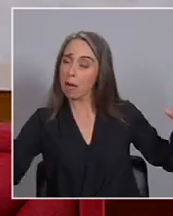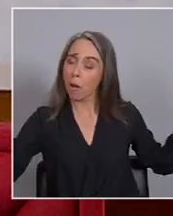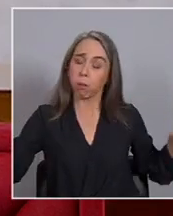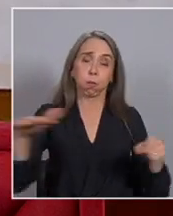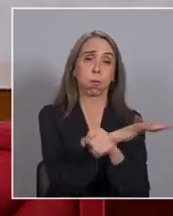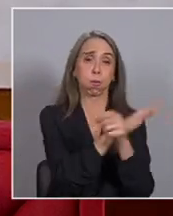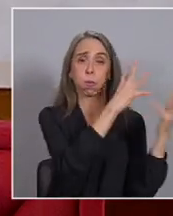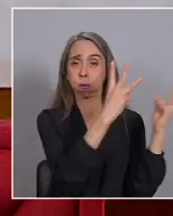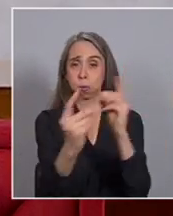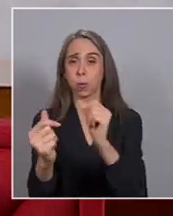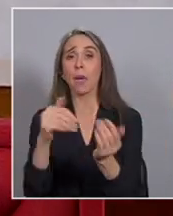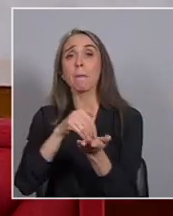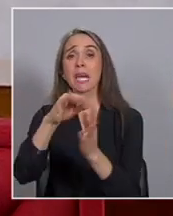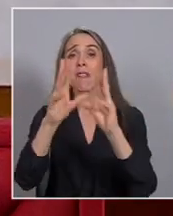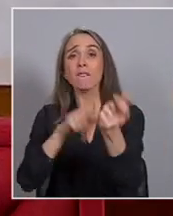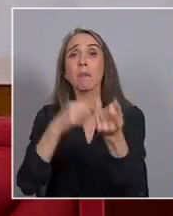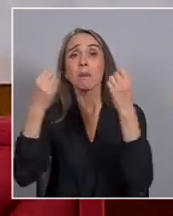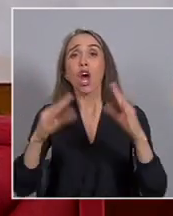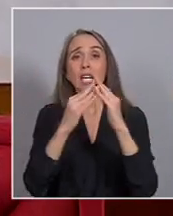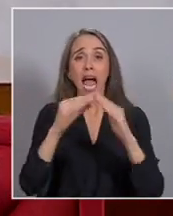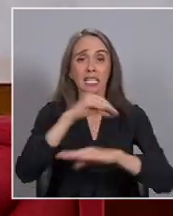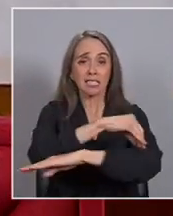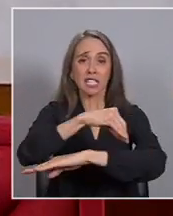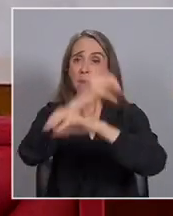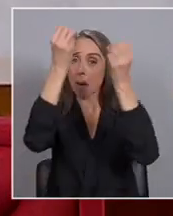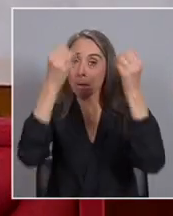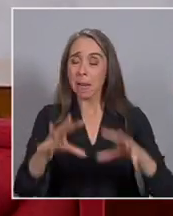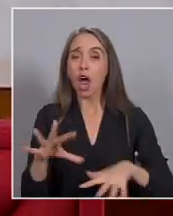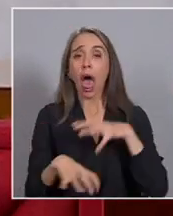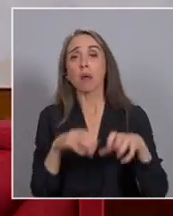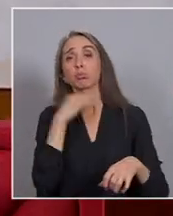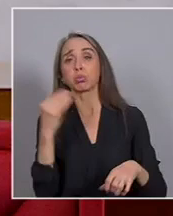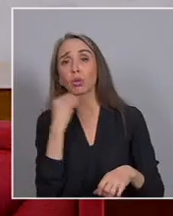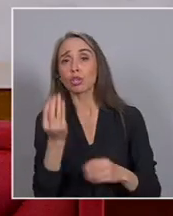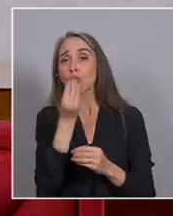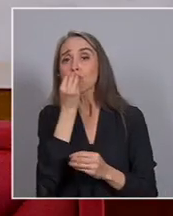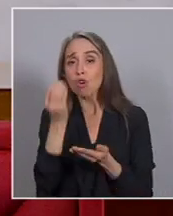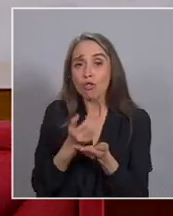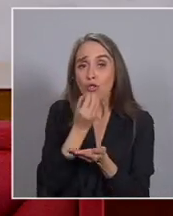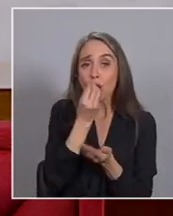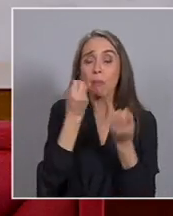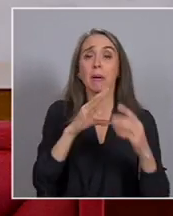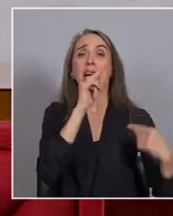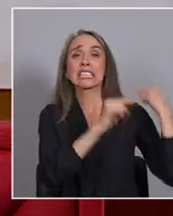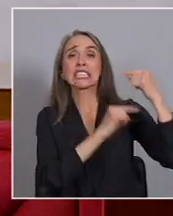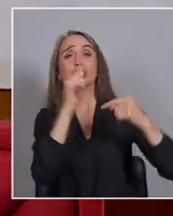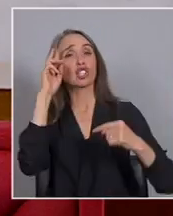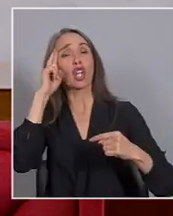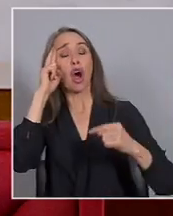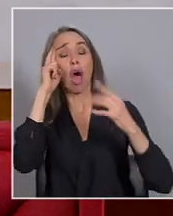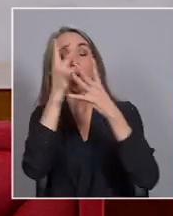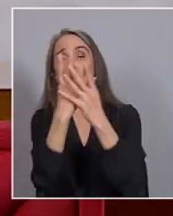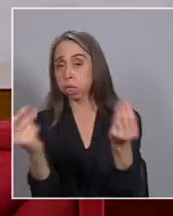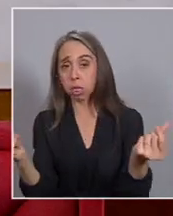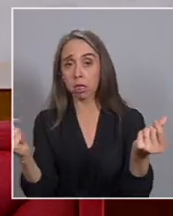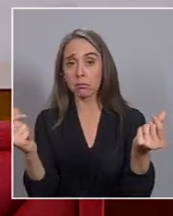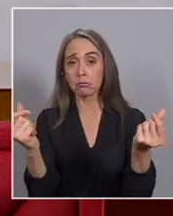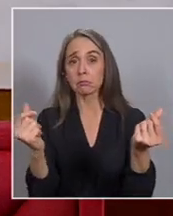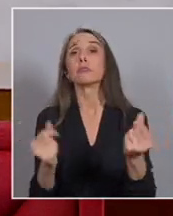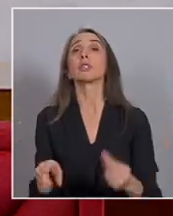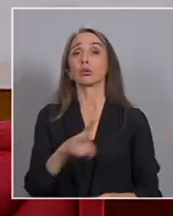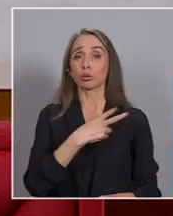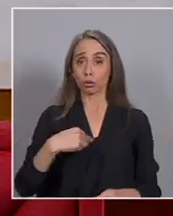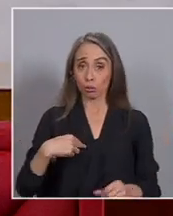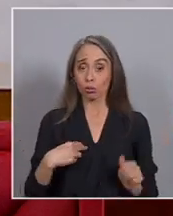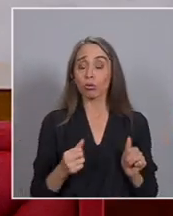donde miles de familias perdieron sus hogares, sus cosechas, sus animales, sus sustentos, sus historias y sus recuerdos.